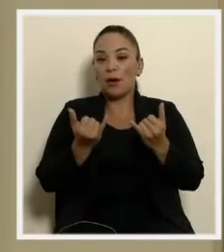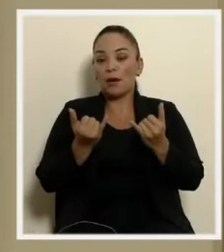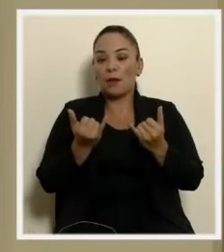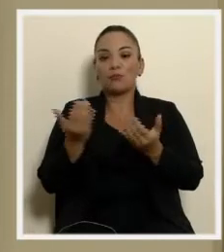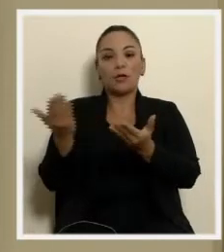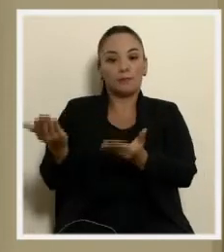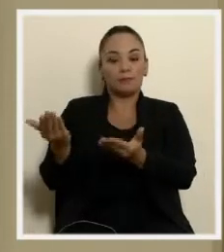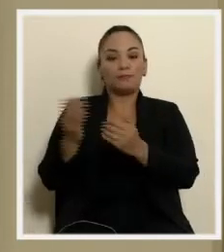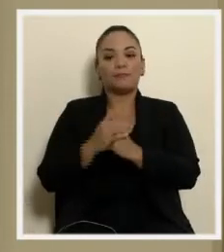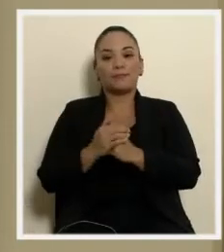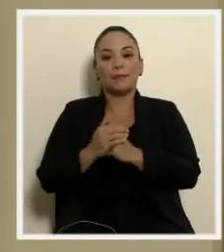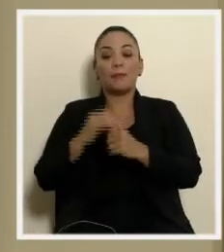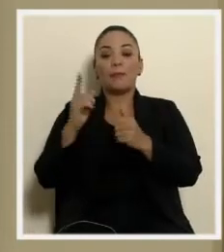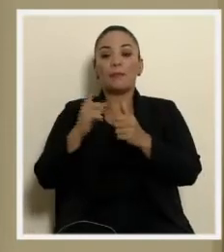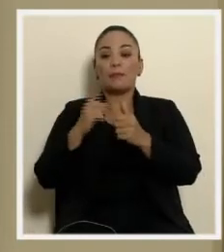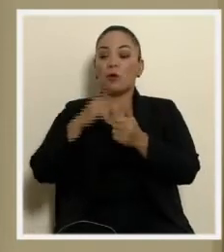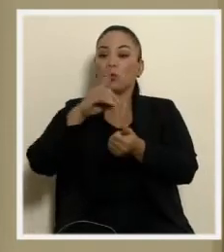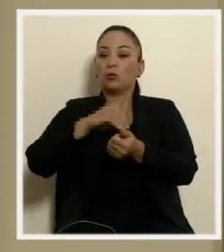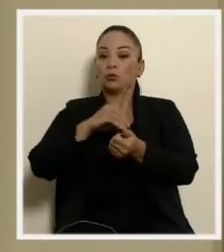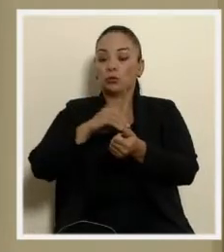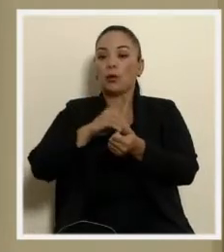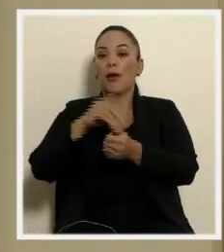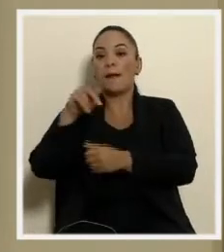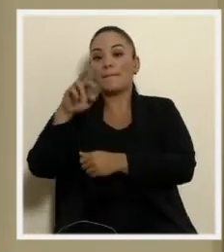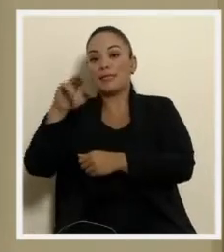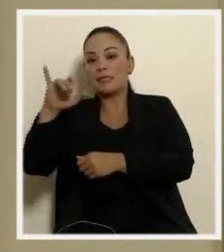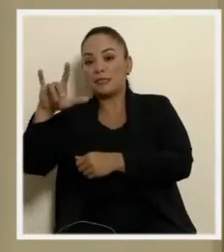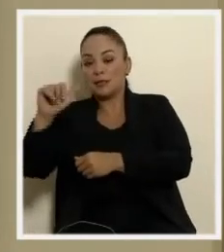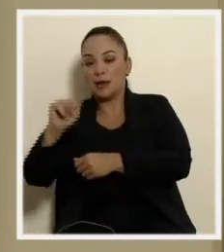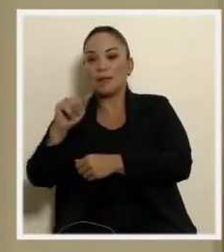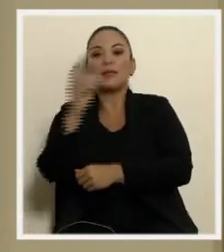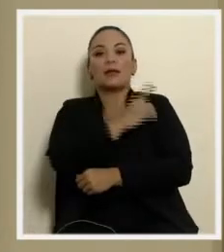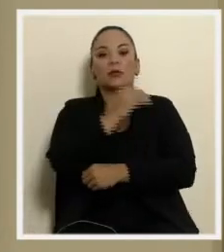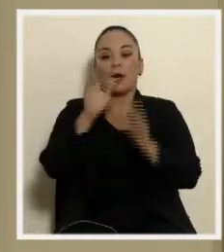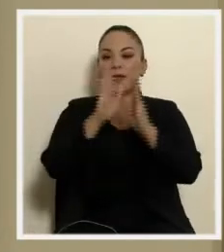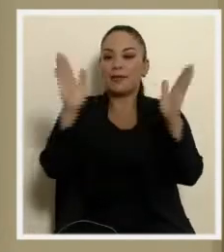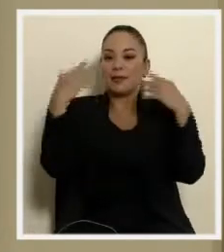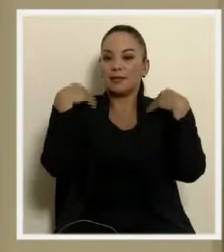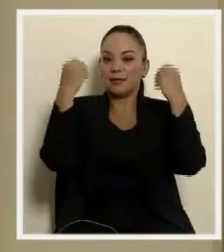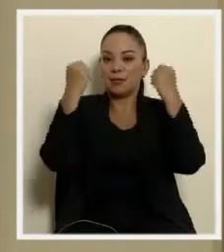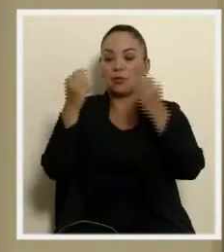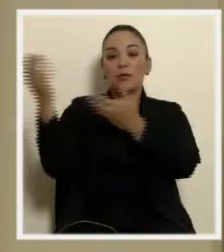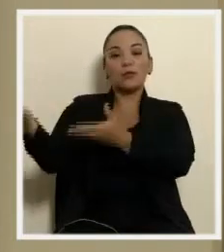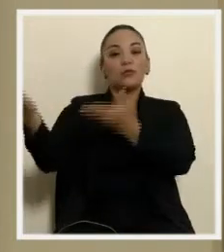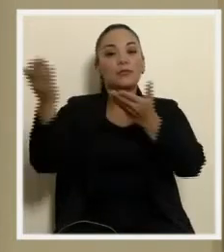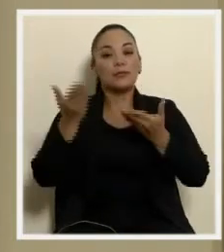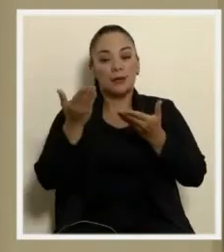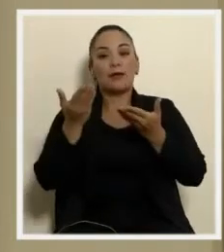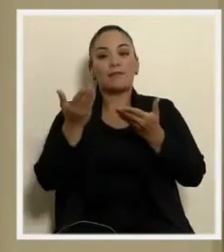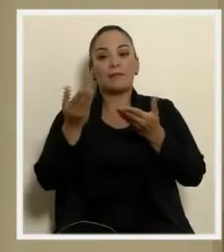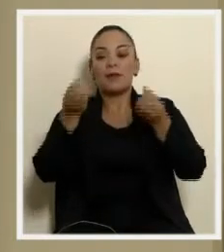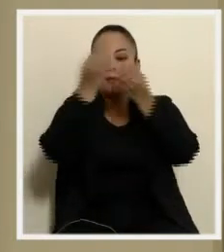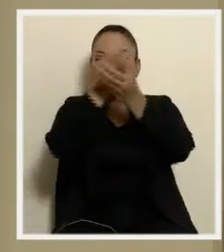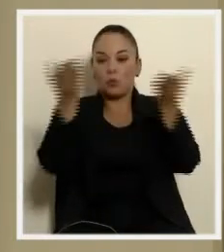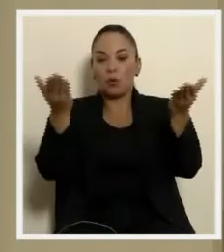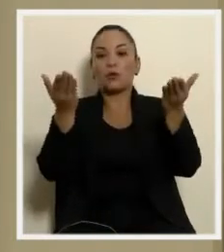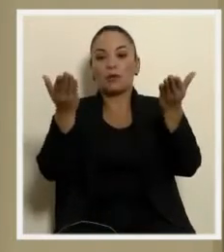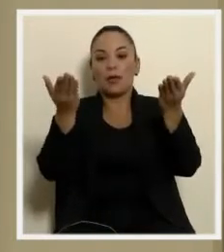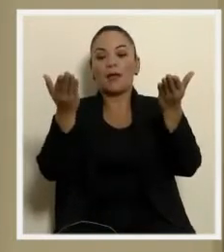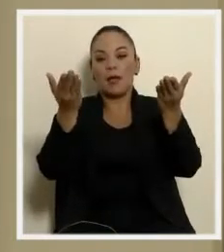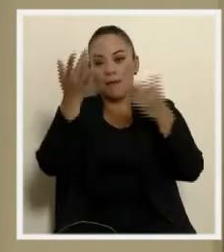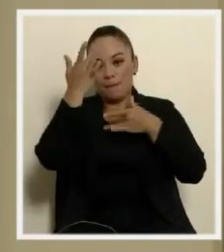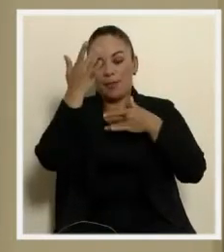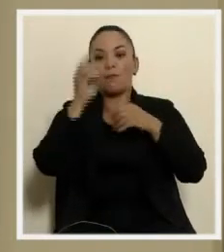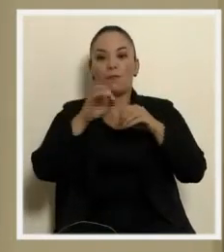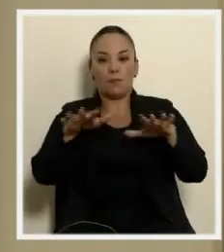escuchar a la doctora Priscila Herrera, directora general de la Salud, quien nos brindará el reporte epidemiológico para